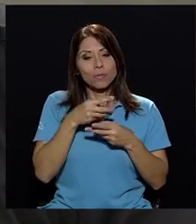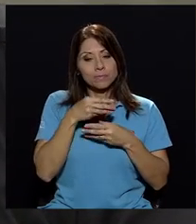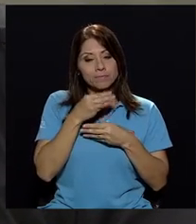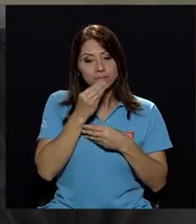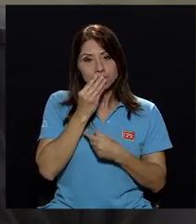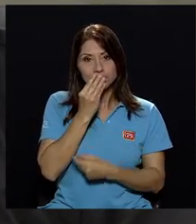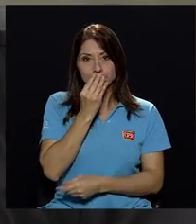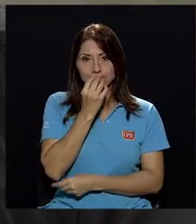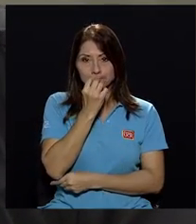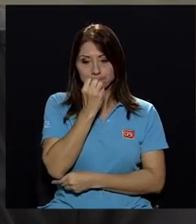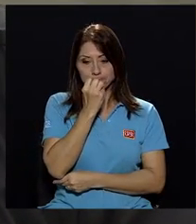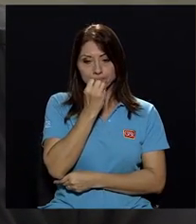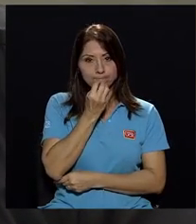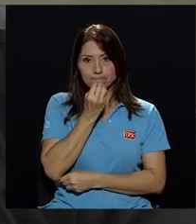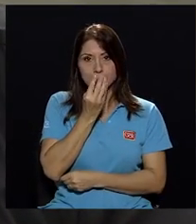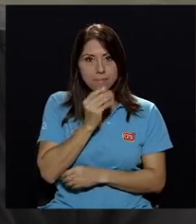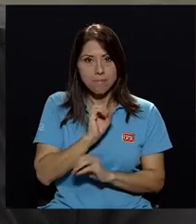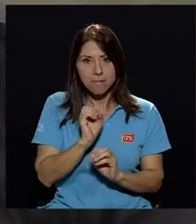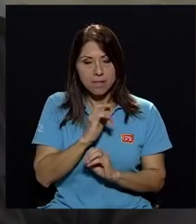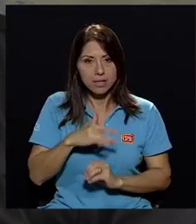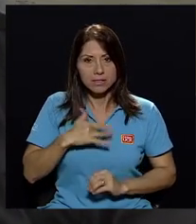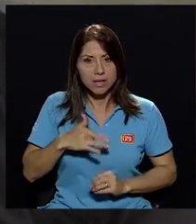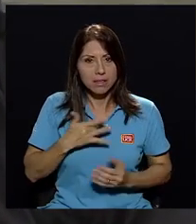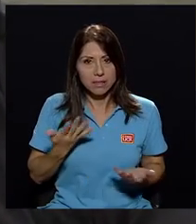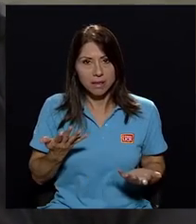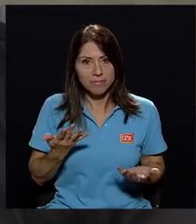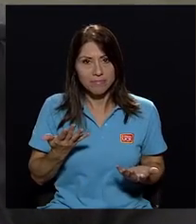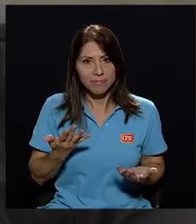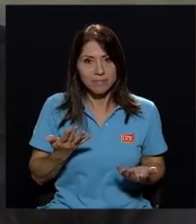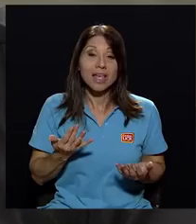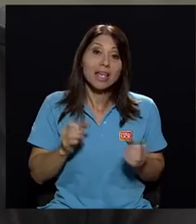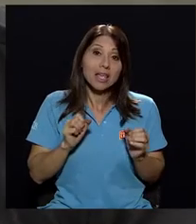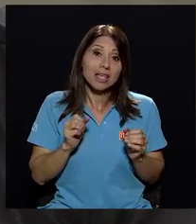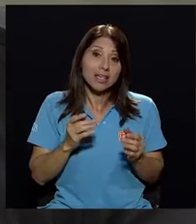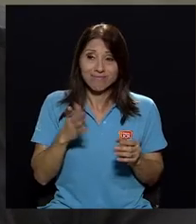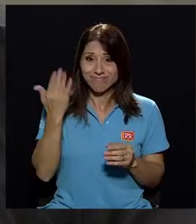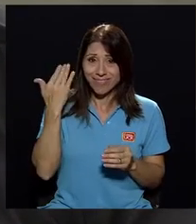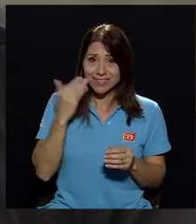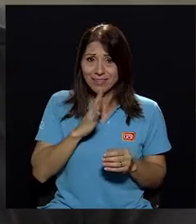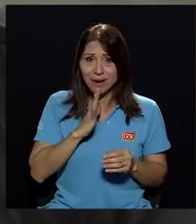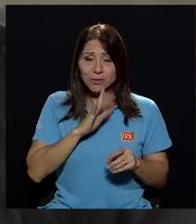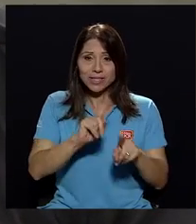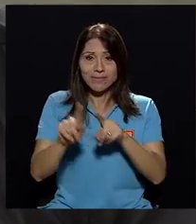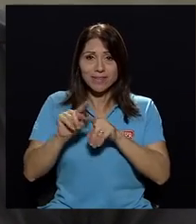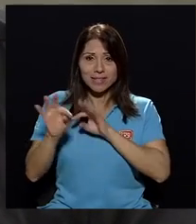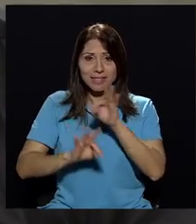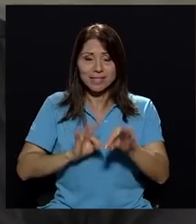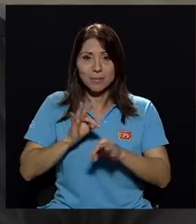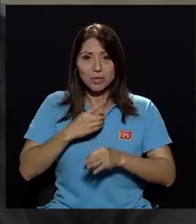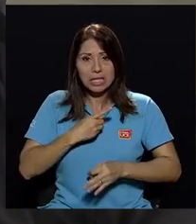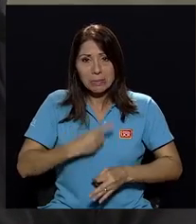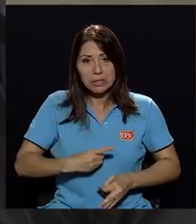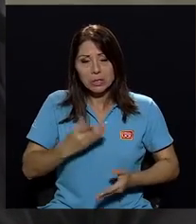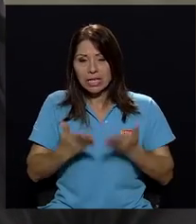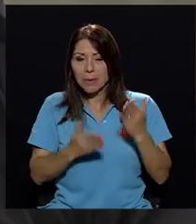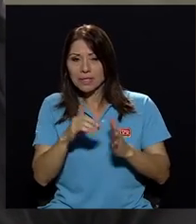guardar más silencio, a decir menos cómo se siente y podría, ahora que hablábamos de los diferentes tipos de depresión, empezar a desarrollar algo que se